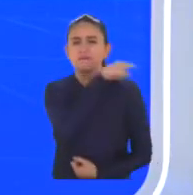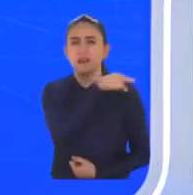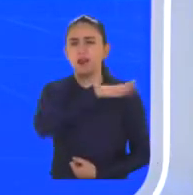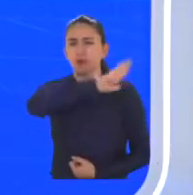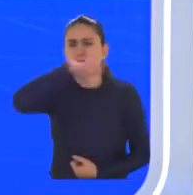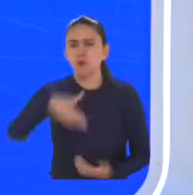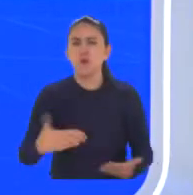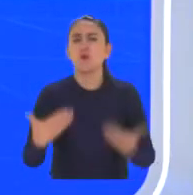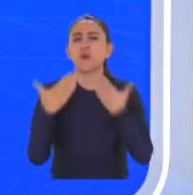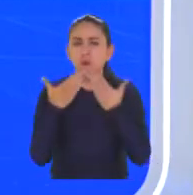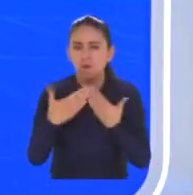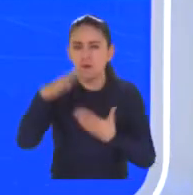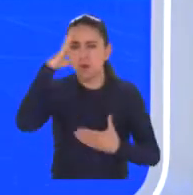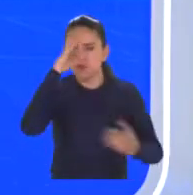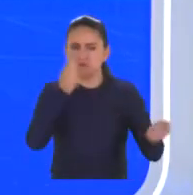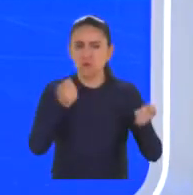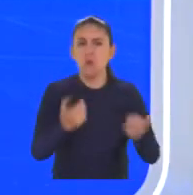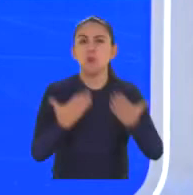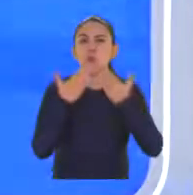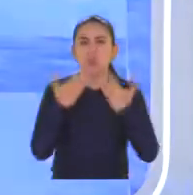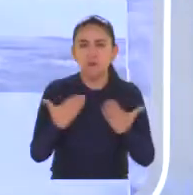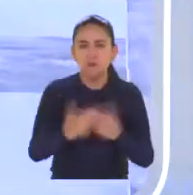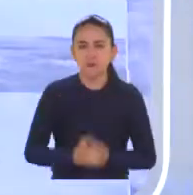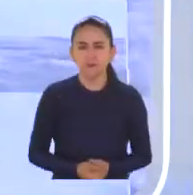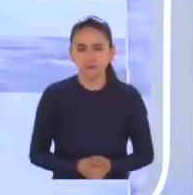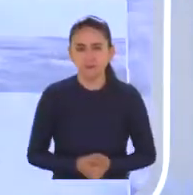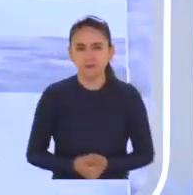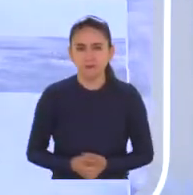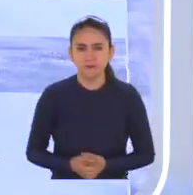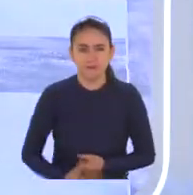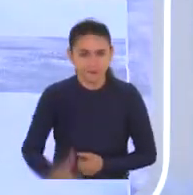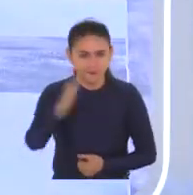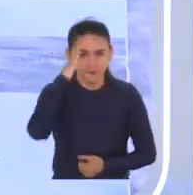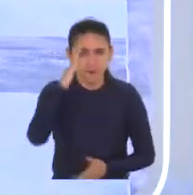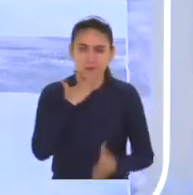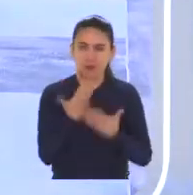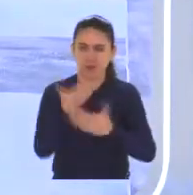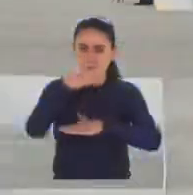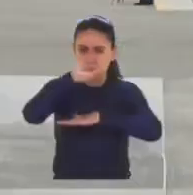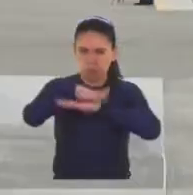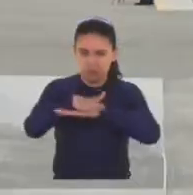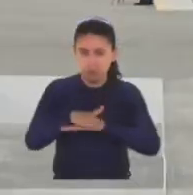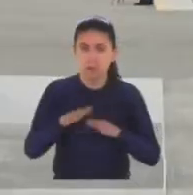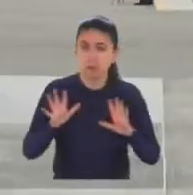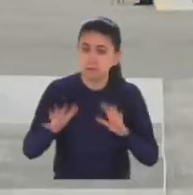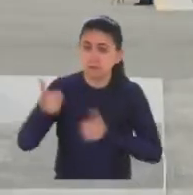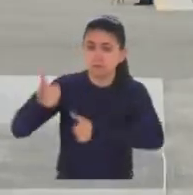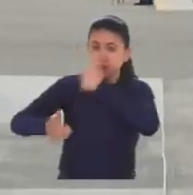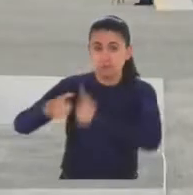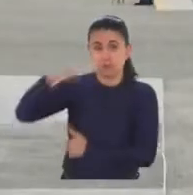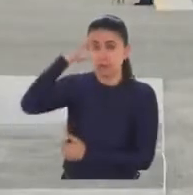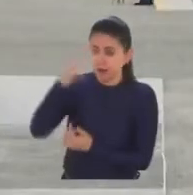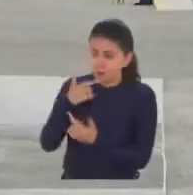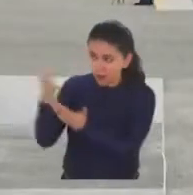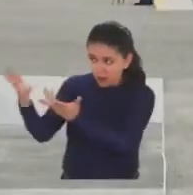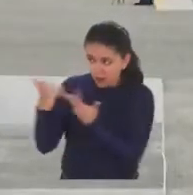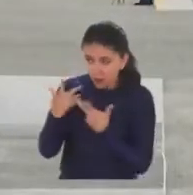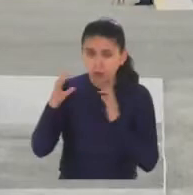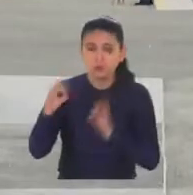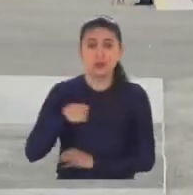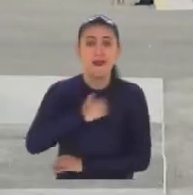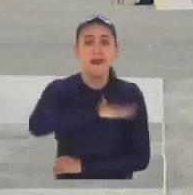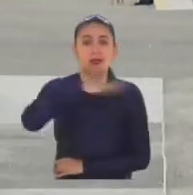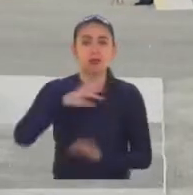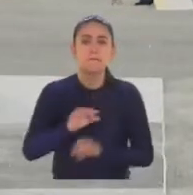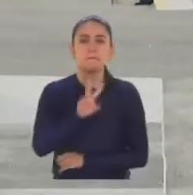allá en esa región? Buenas tardes. Hola, buenas tardes. Pues según las autoridades, en Antioquia hay